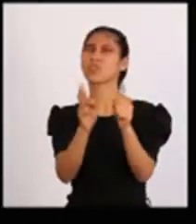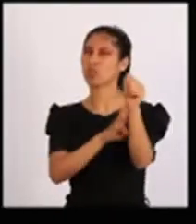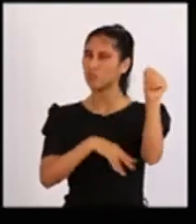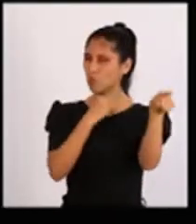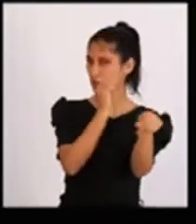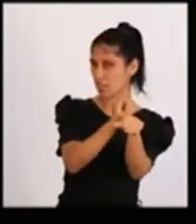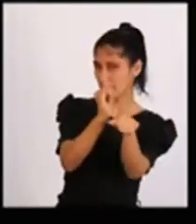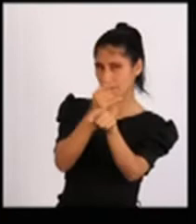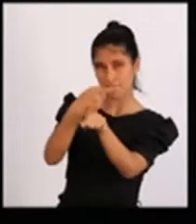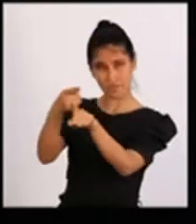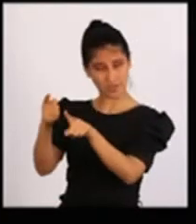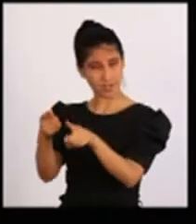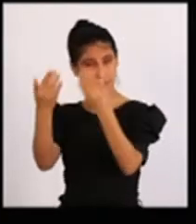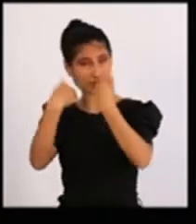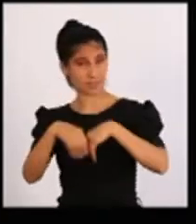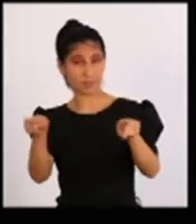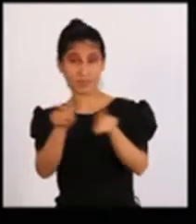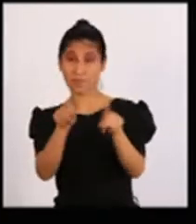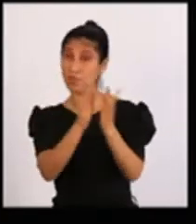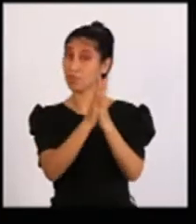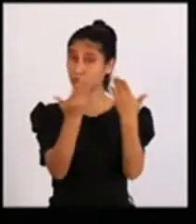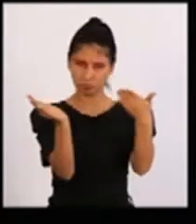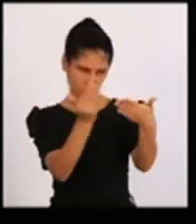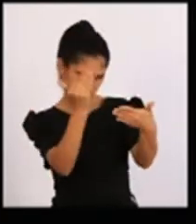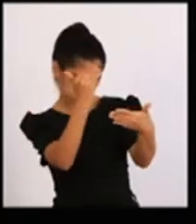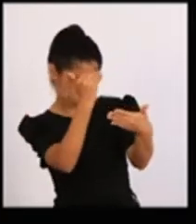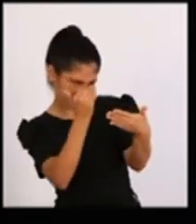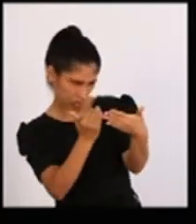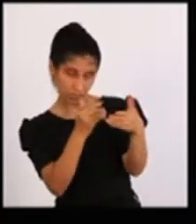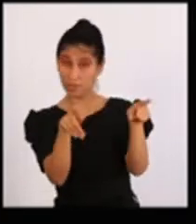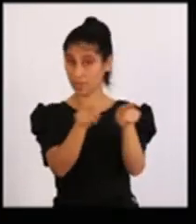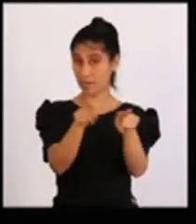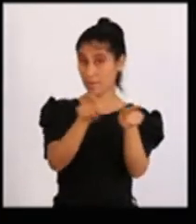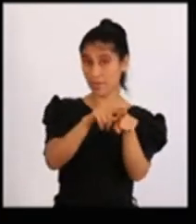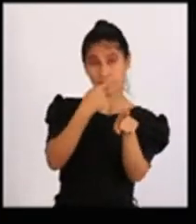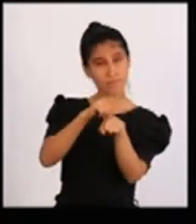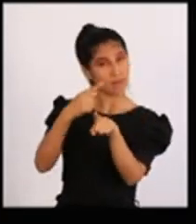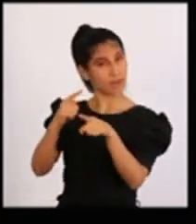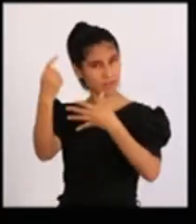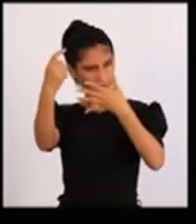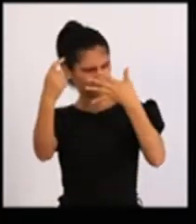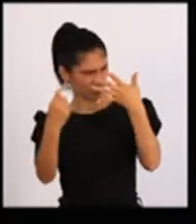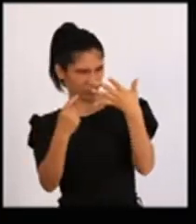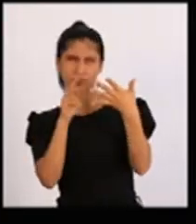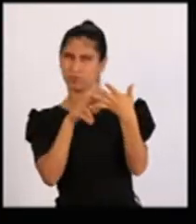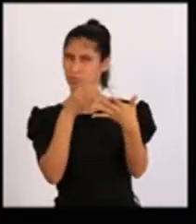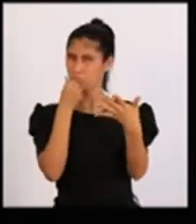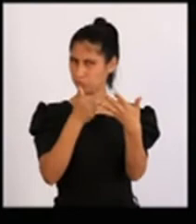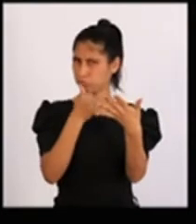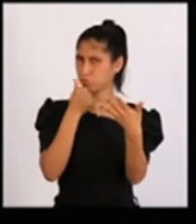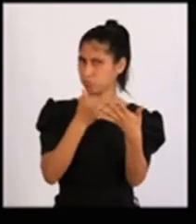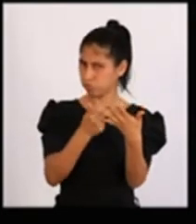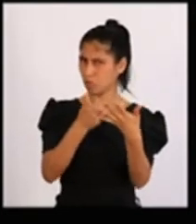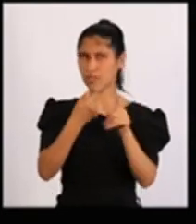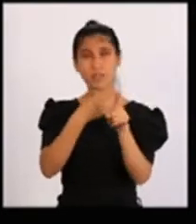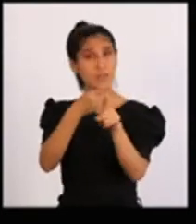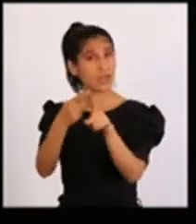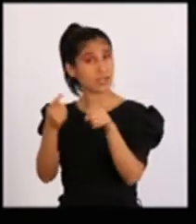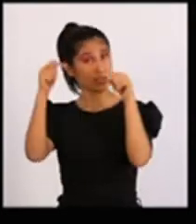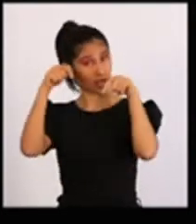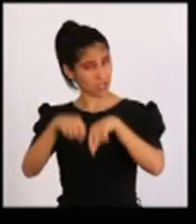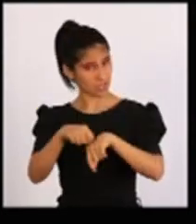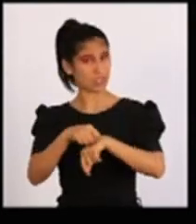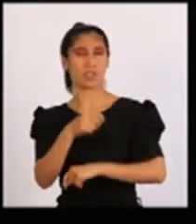nuestra literatura, al igual que las diferentes expresiones artísticas, se ha alimentado de esta gran diversidad que hay en